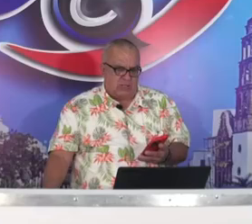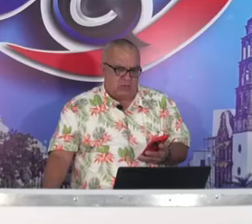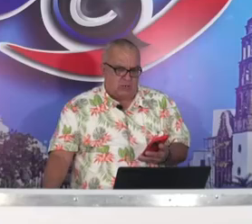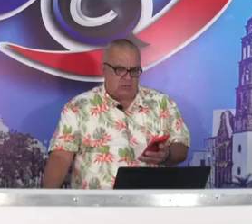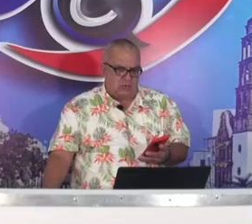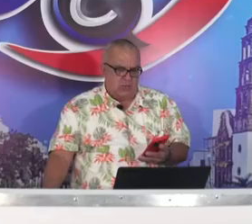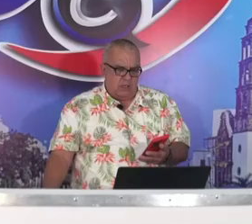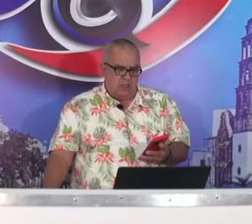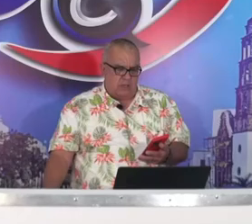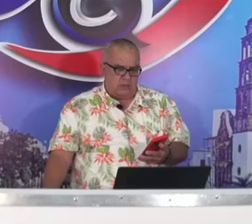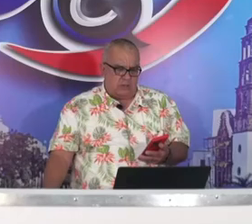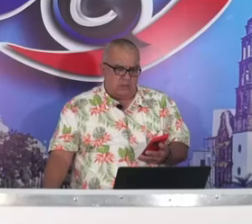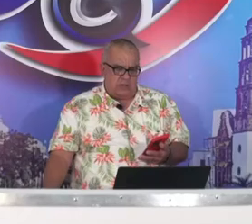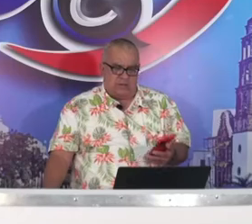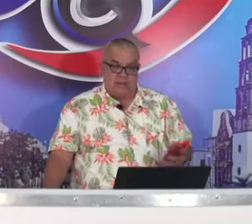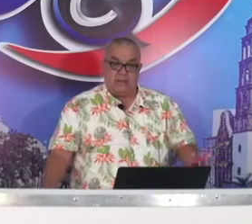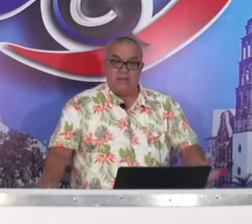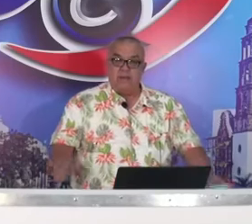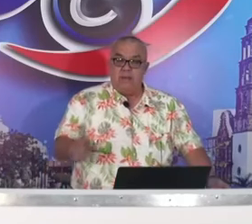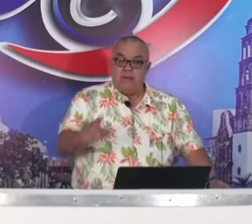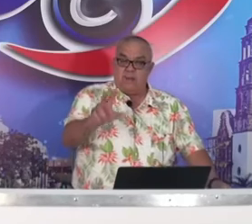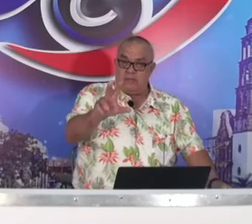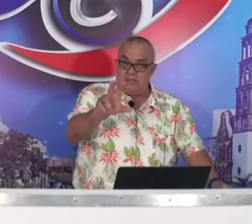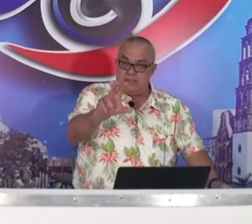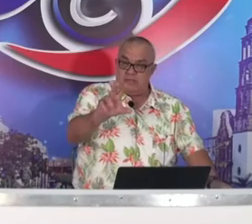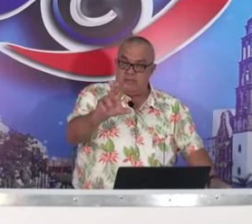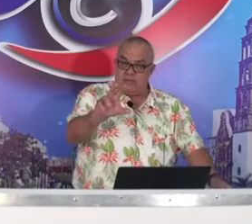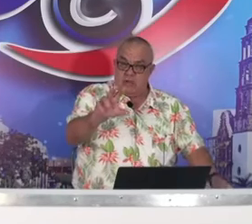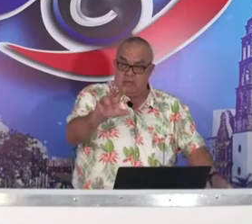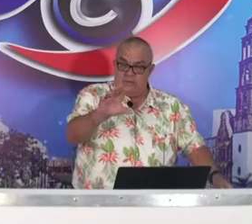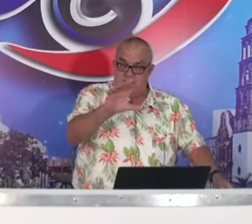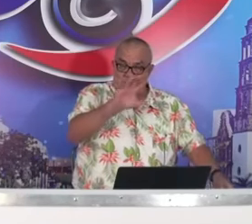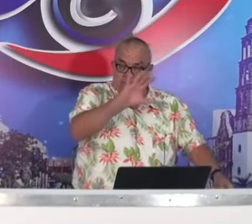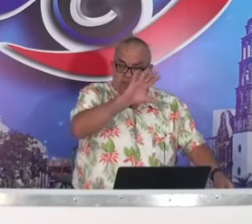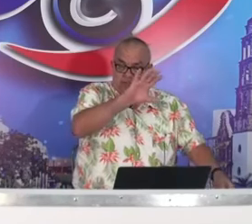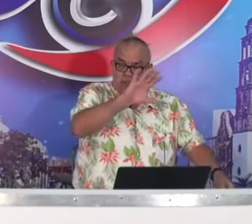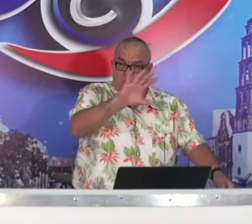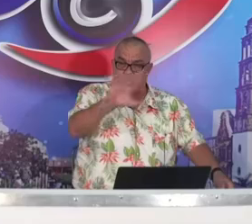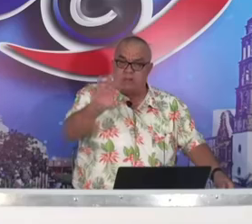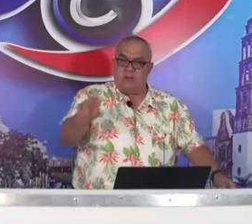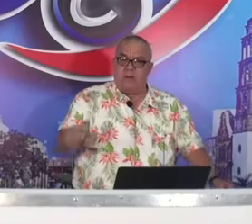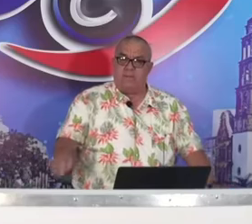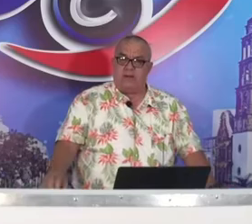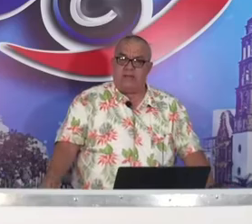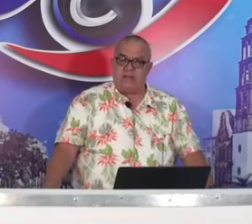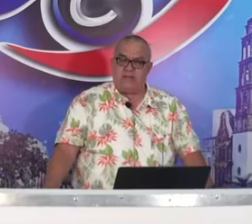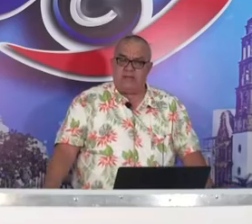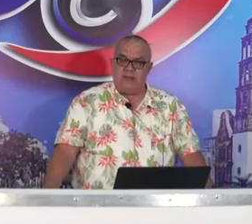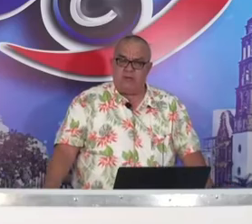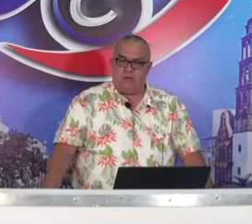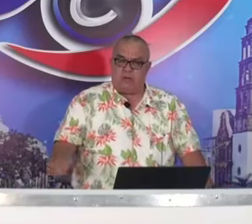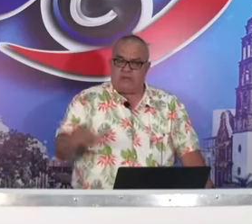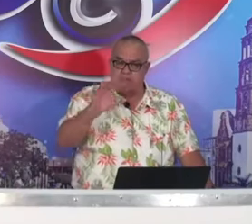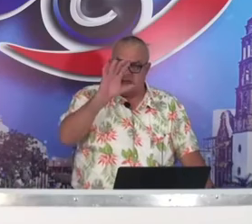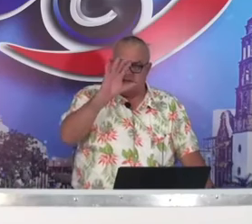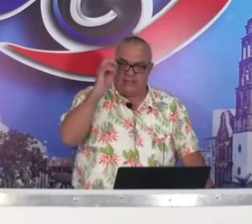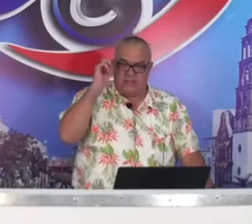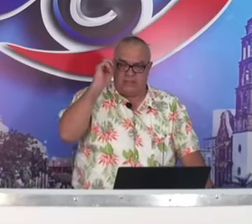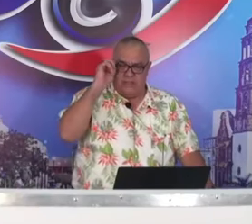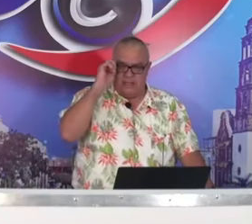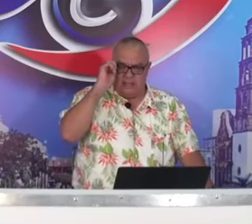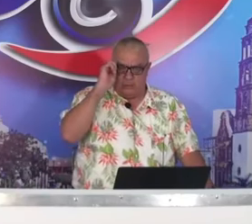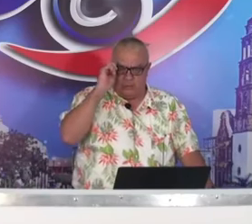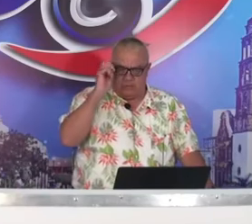seres queridos, de los que no saben nada. Vean ustedes este video, de esto que pusieron afuera de la presidencia, con las